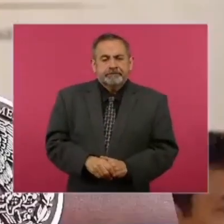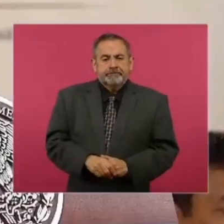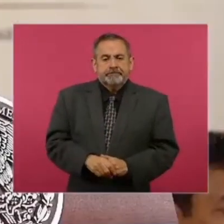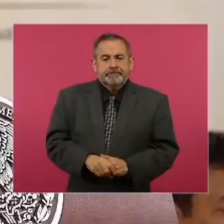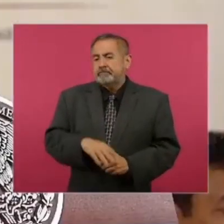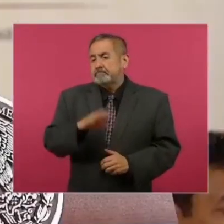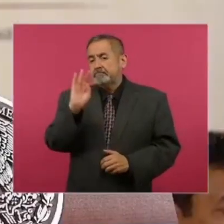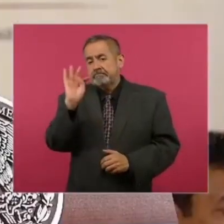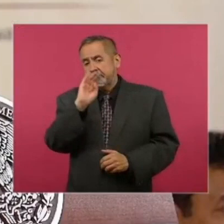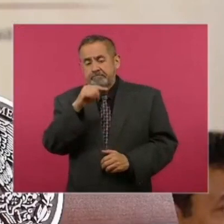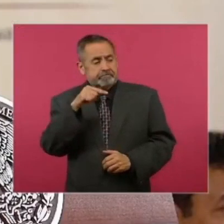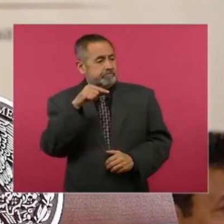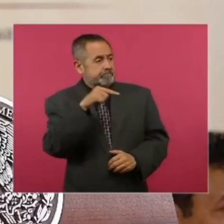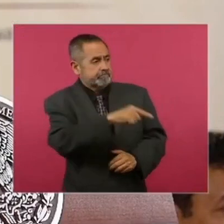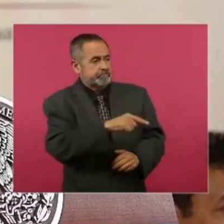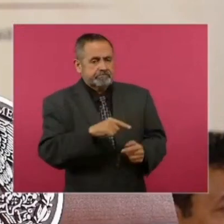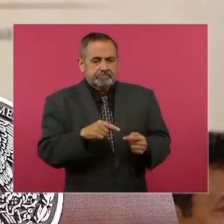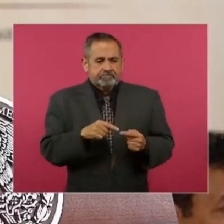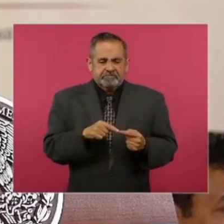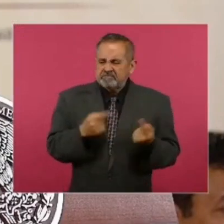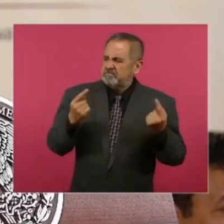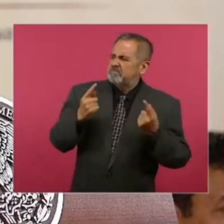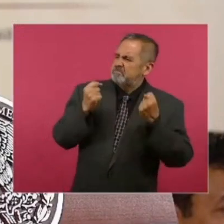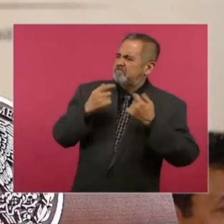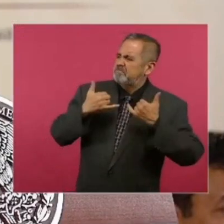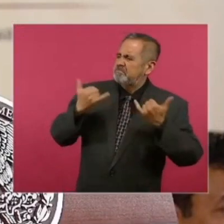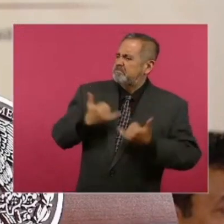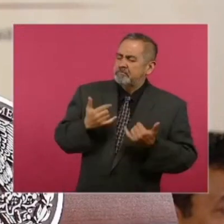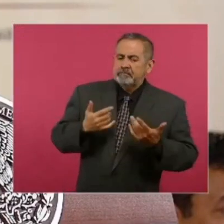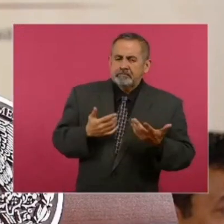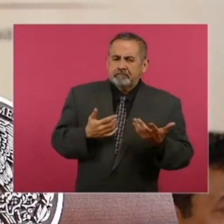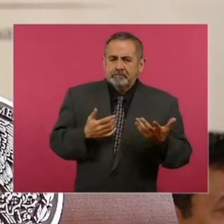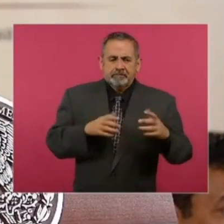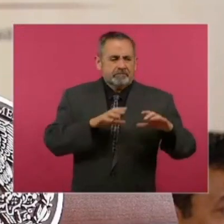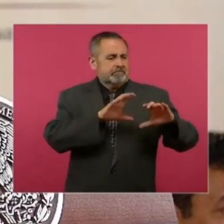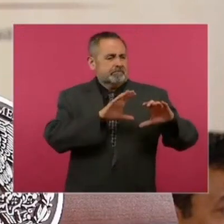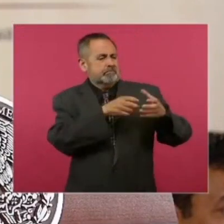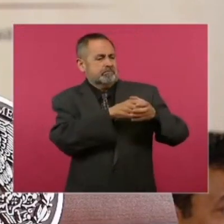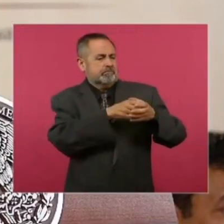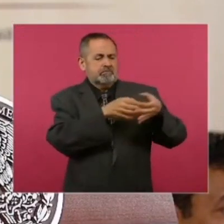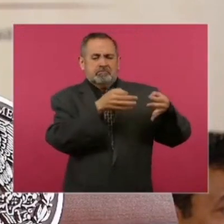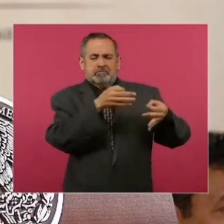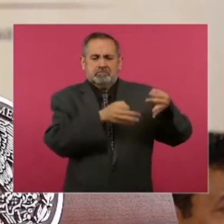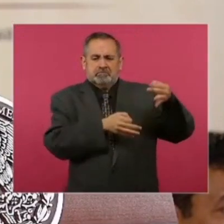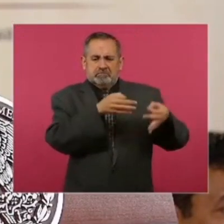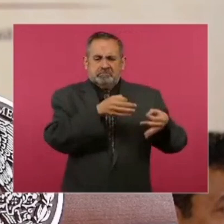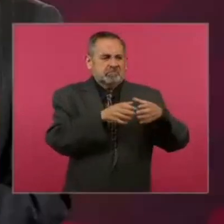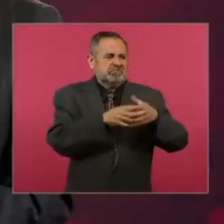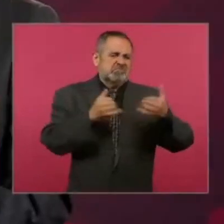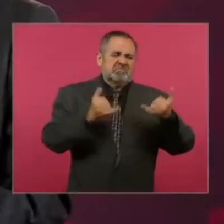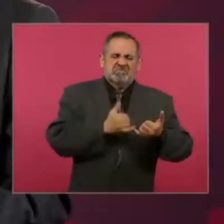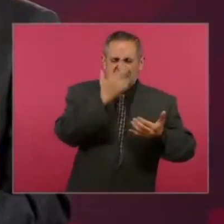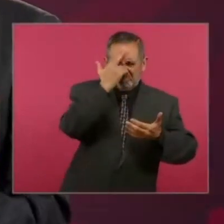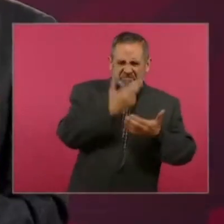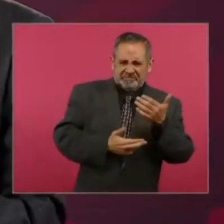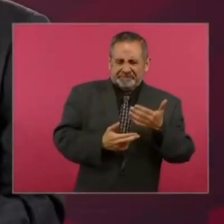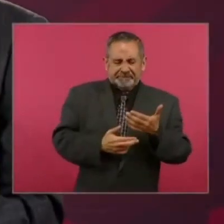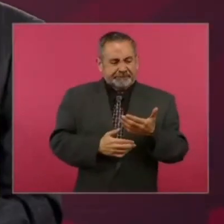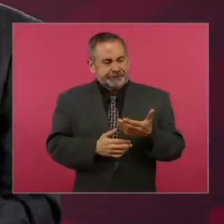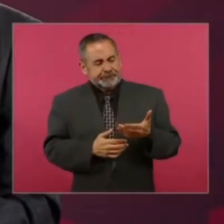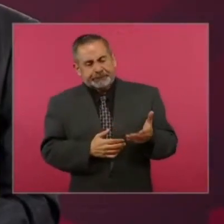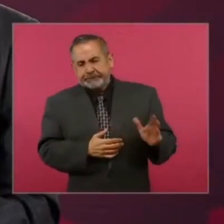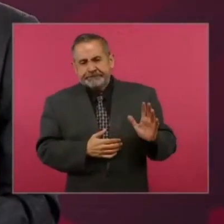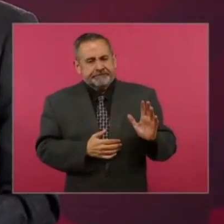las elecciones generales o son nombrados por el gobernador del estado por un periodo inicial y mantienen